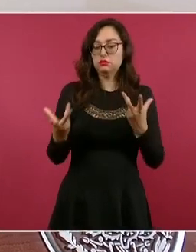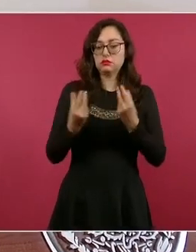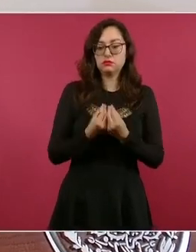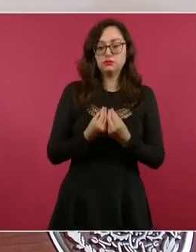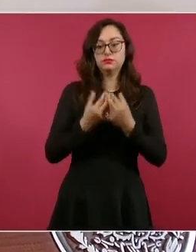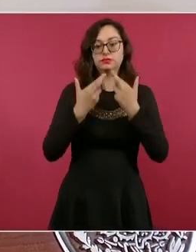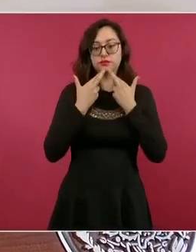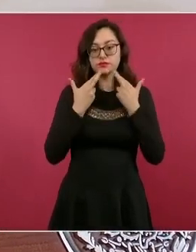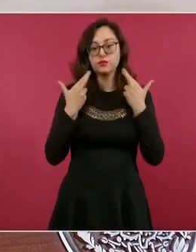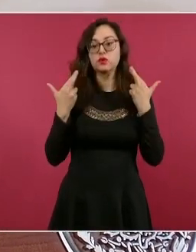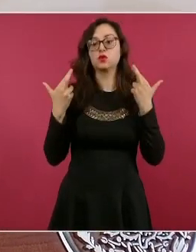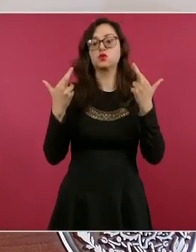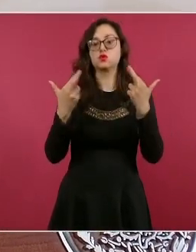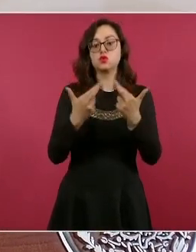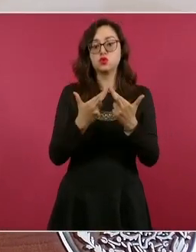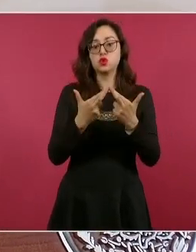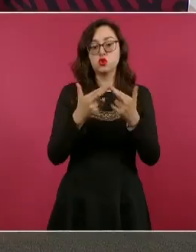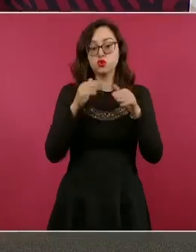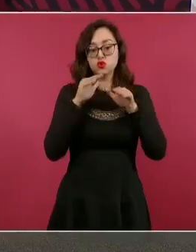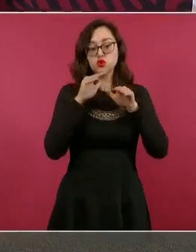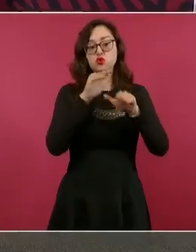una vez a la semana